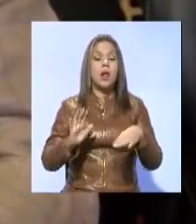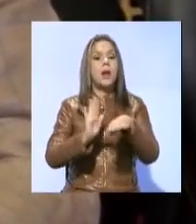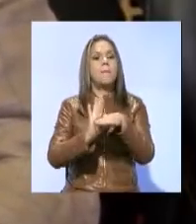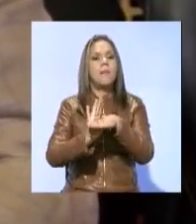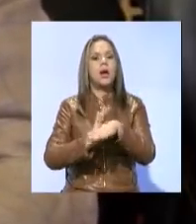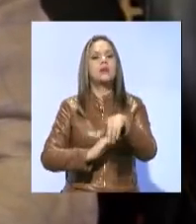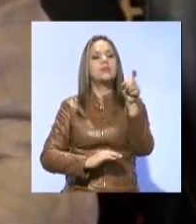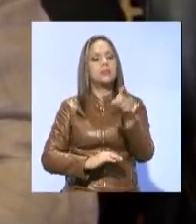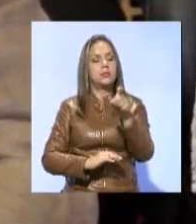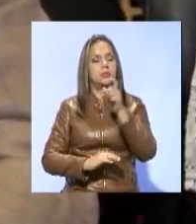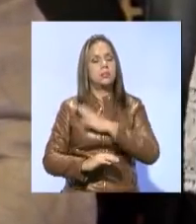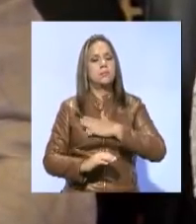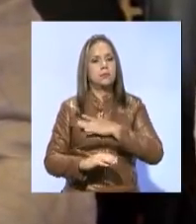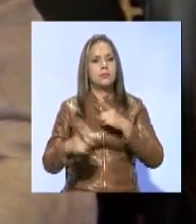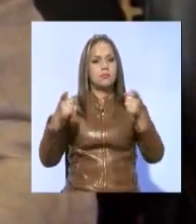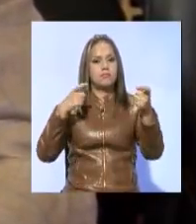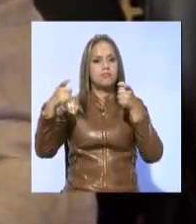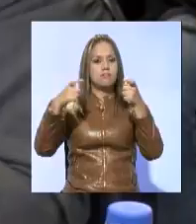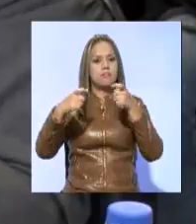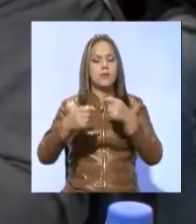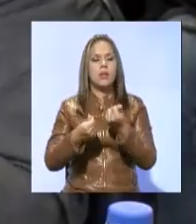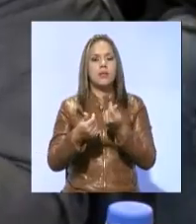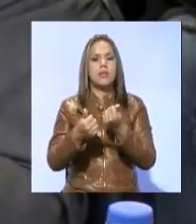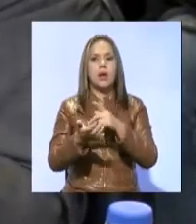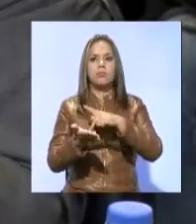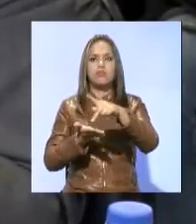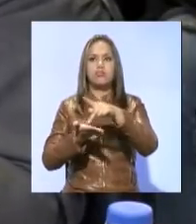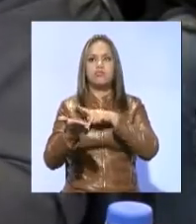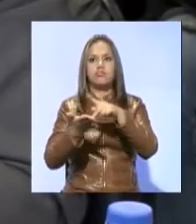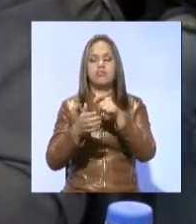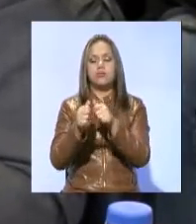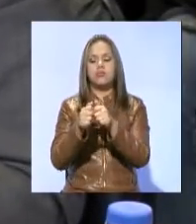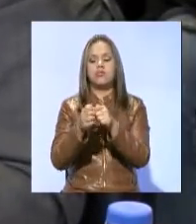manejar los medios electrónicos. Nosotros no